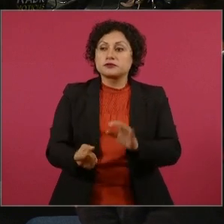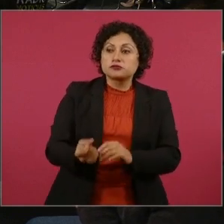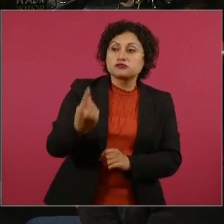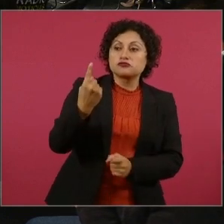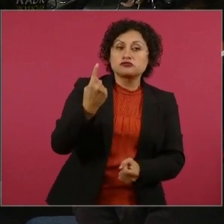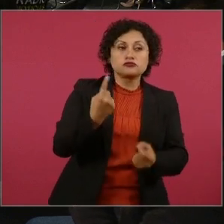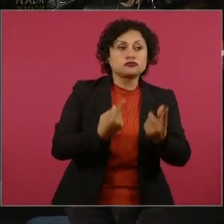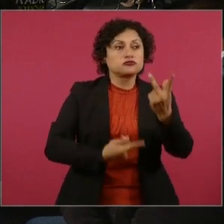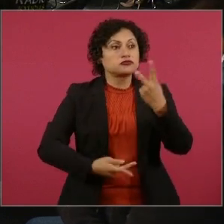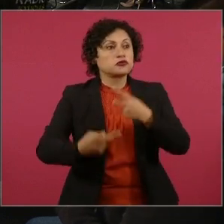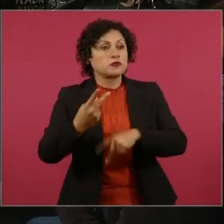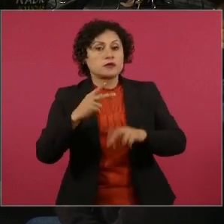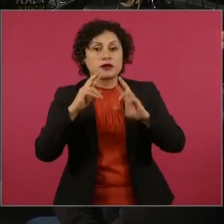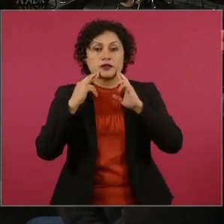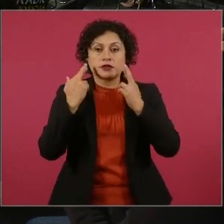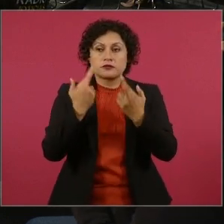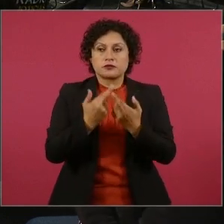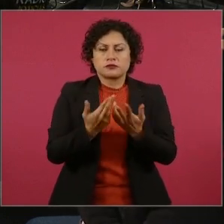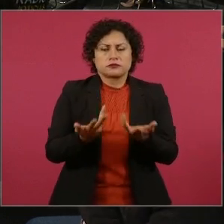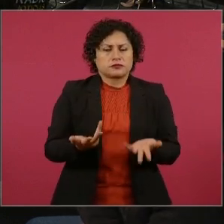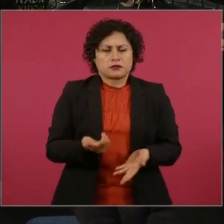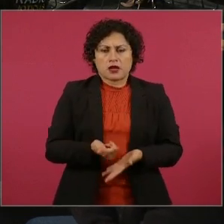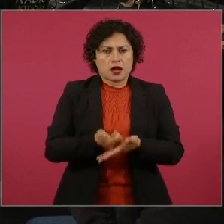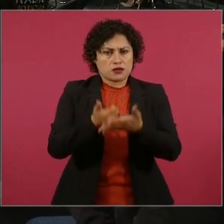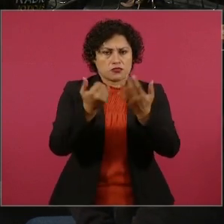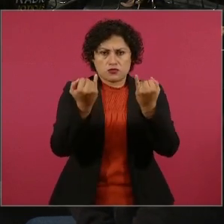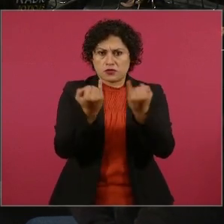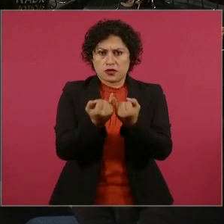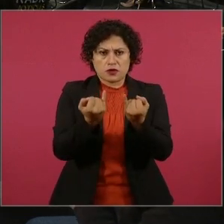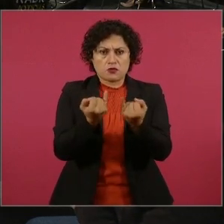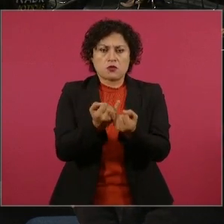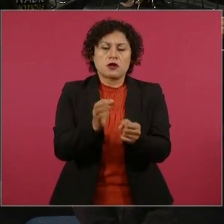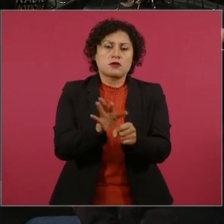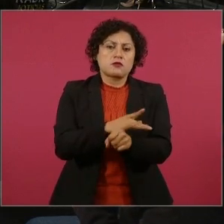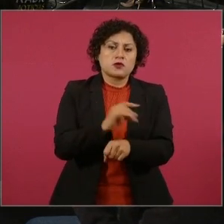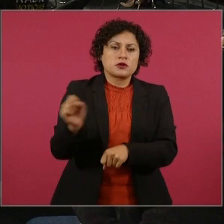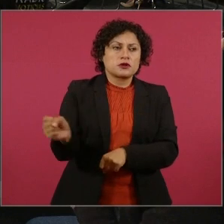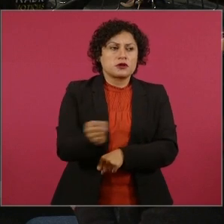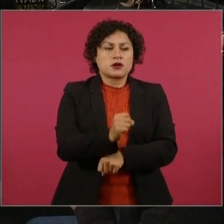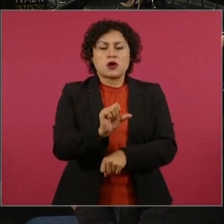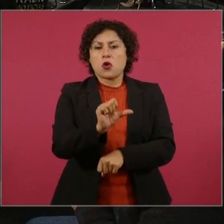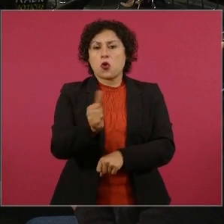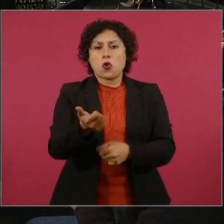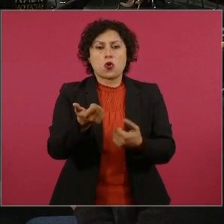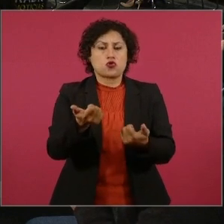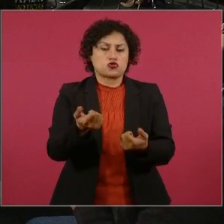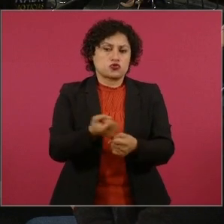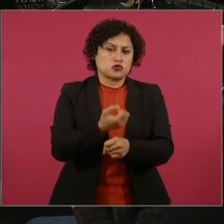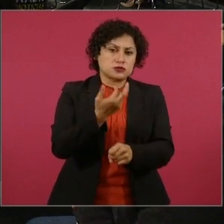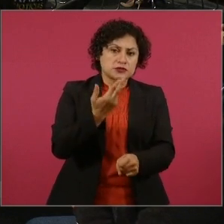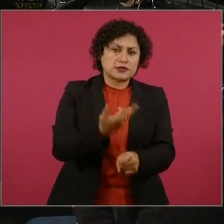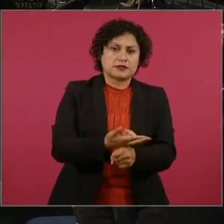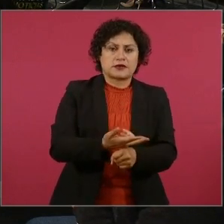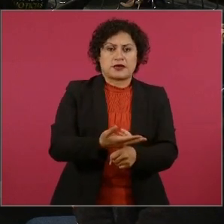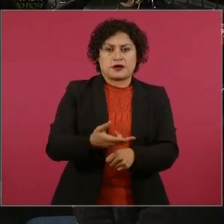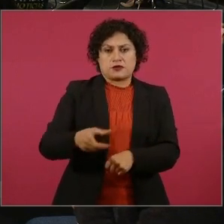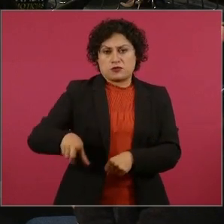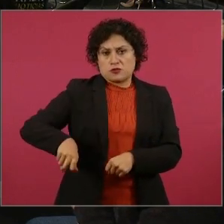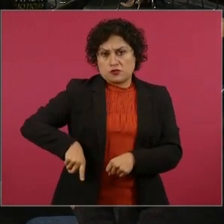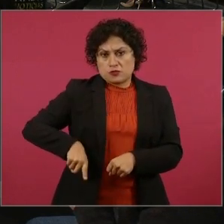llegan ayudan también porque va el secretario de gobierno va el secretario de